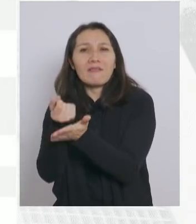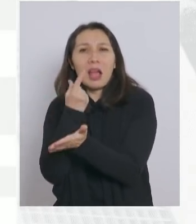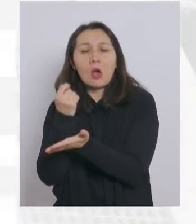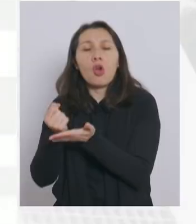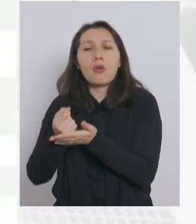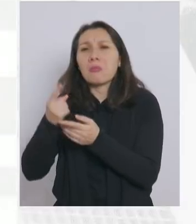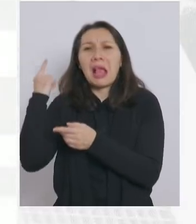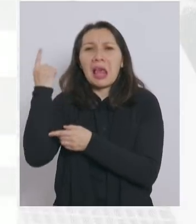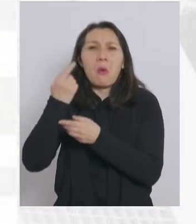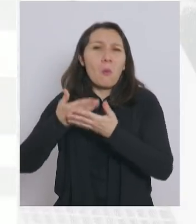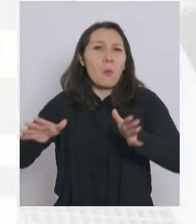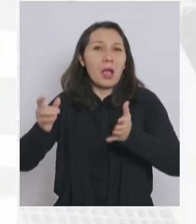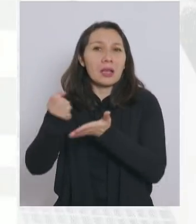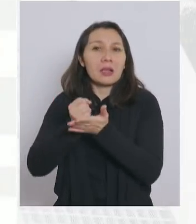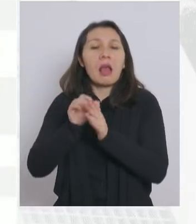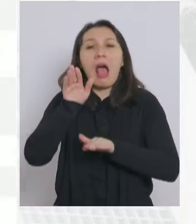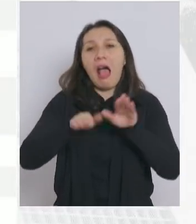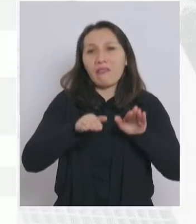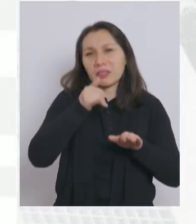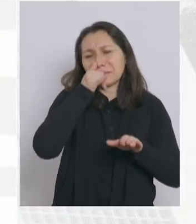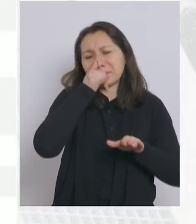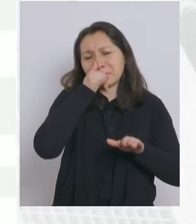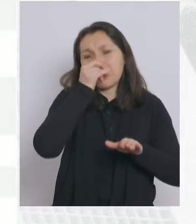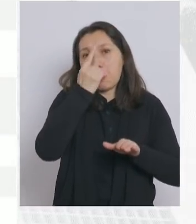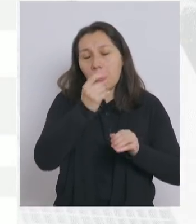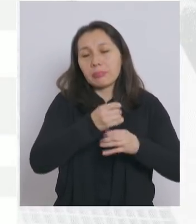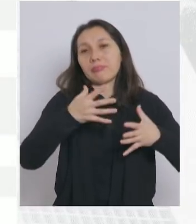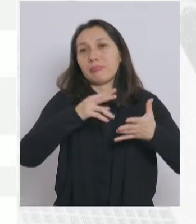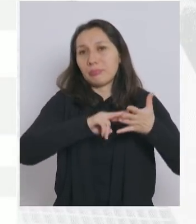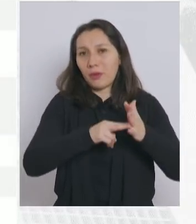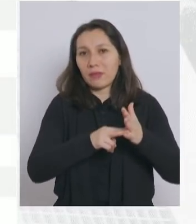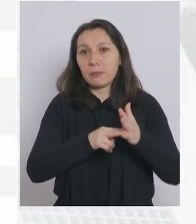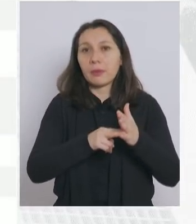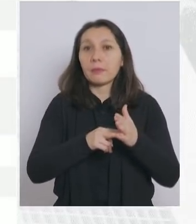en general. Dentro de los riesgos potenciales